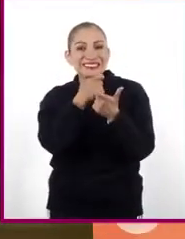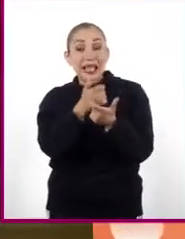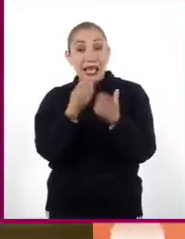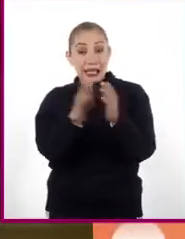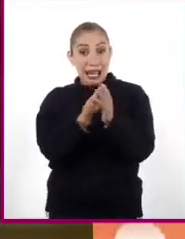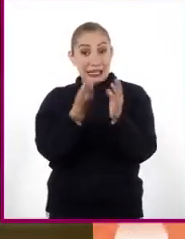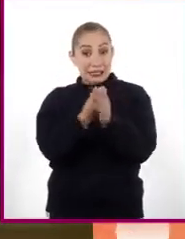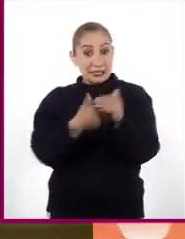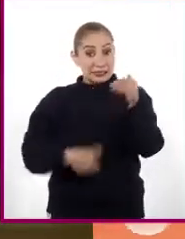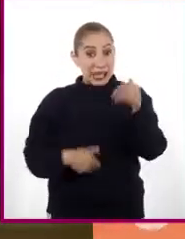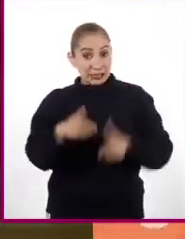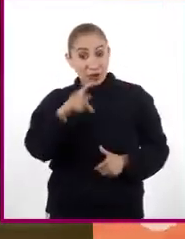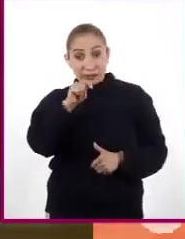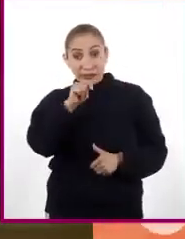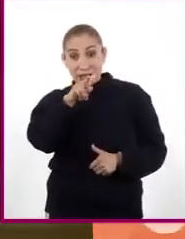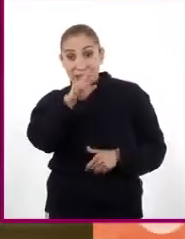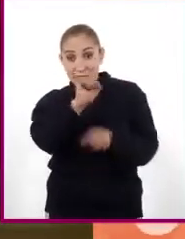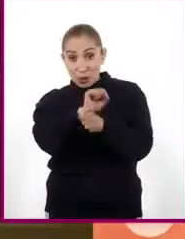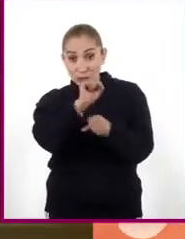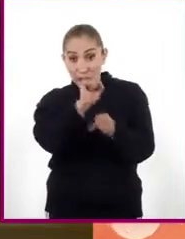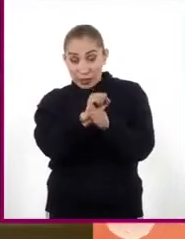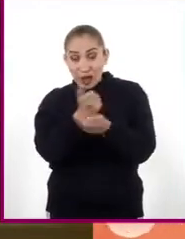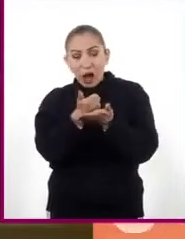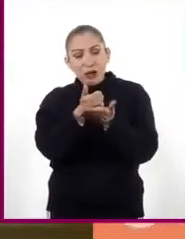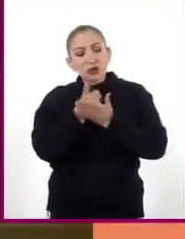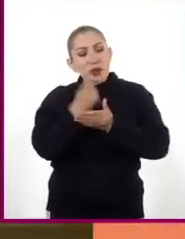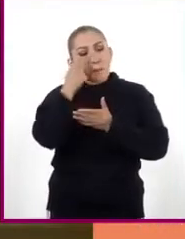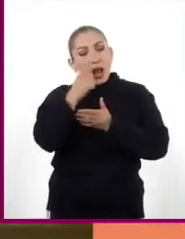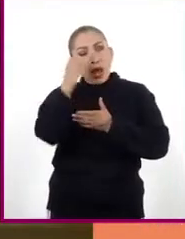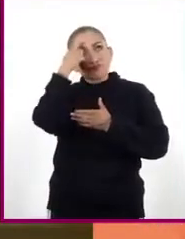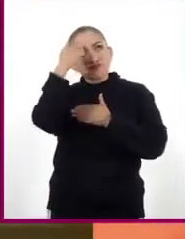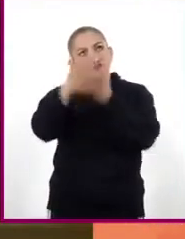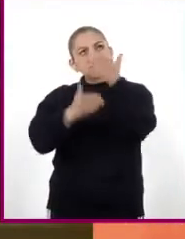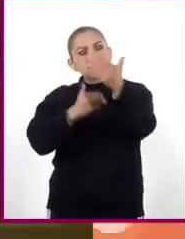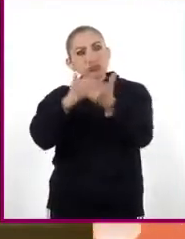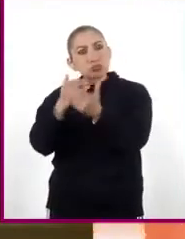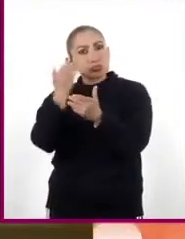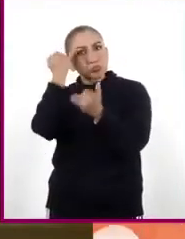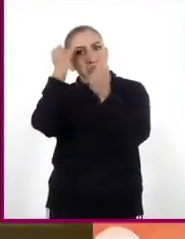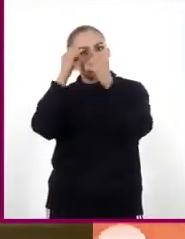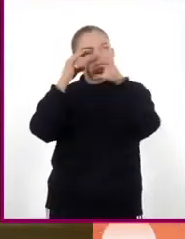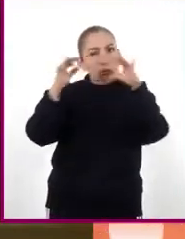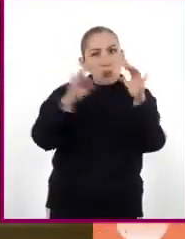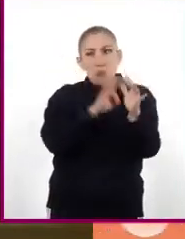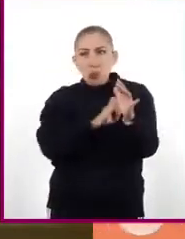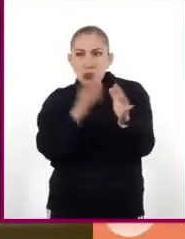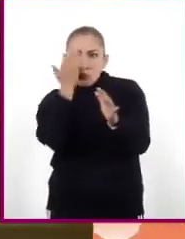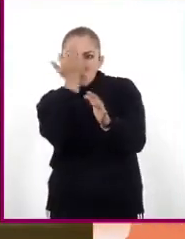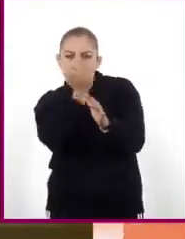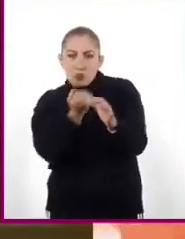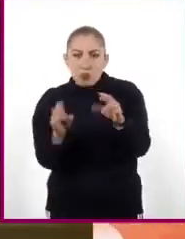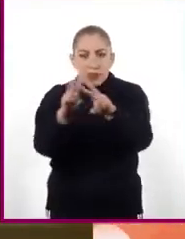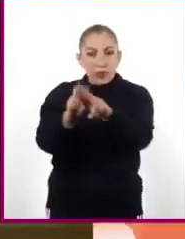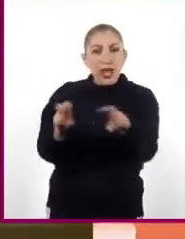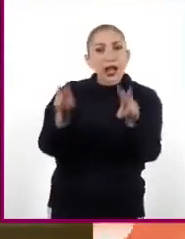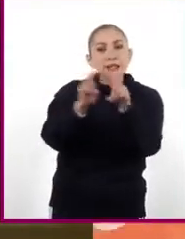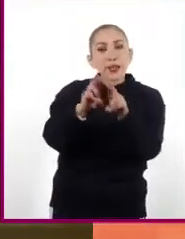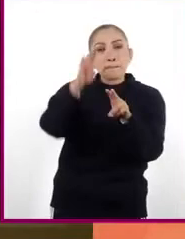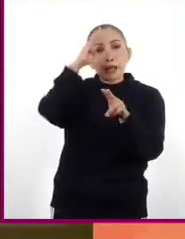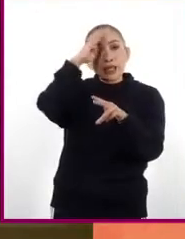Las clases de teatro en telesecundaria nos ayudan a desarrollar la creatividad, la capacidad de análisis y